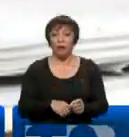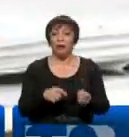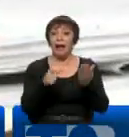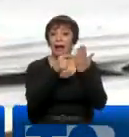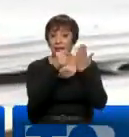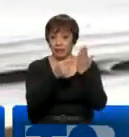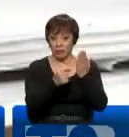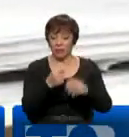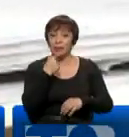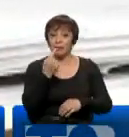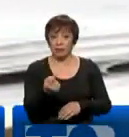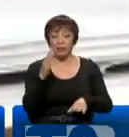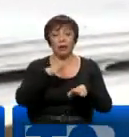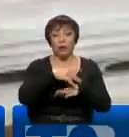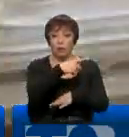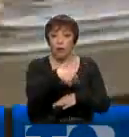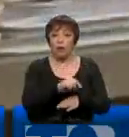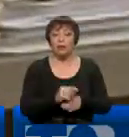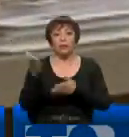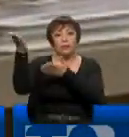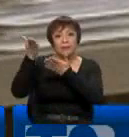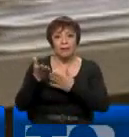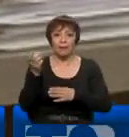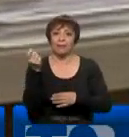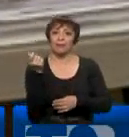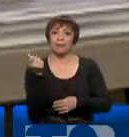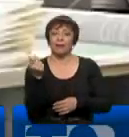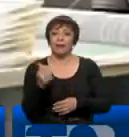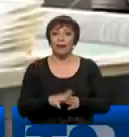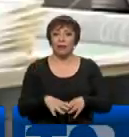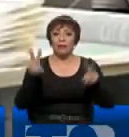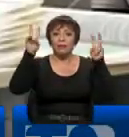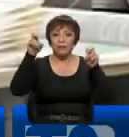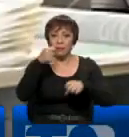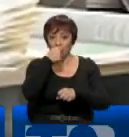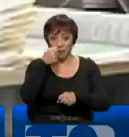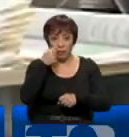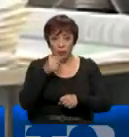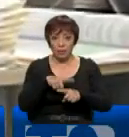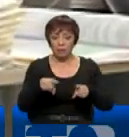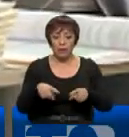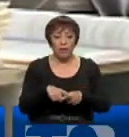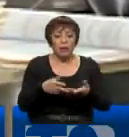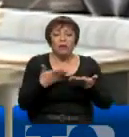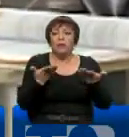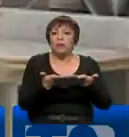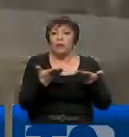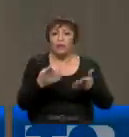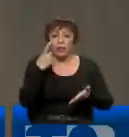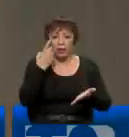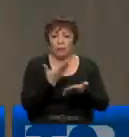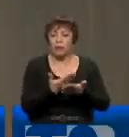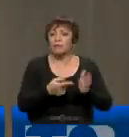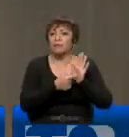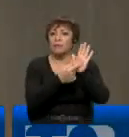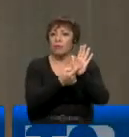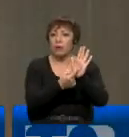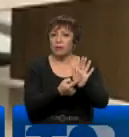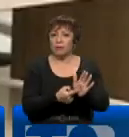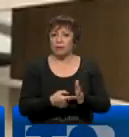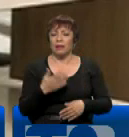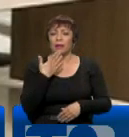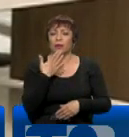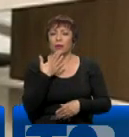acusados de lavado de activos detallando que hubo procedimientos inusuales e injustificados en los volúmenes de exportaciones a venezuela